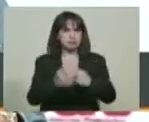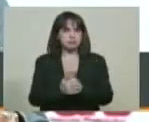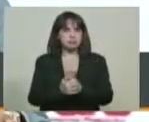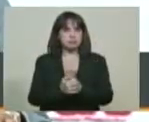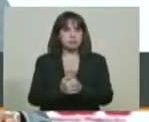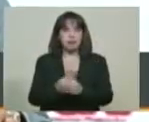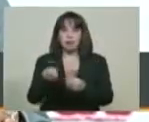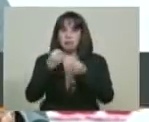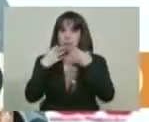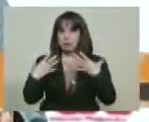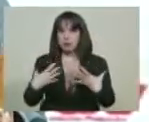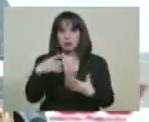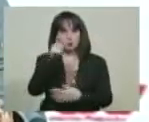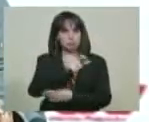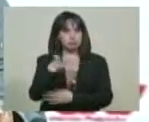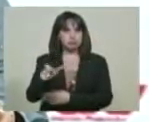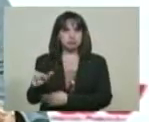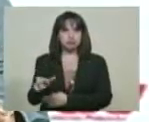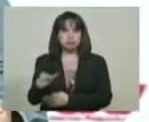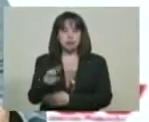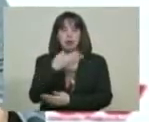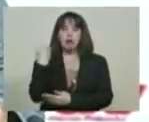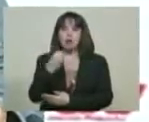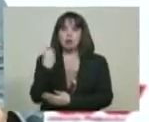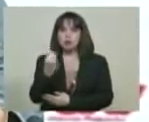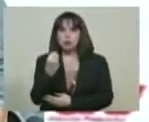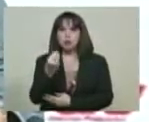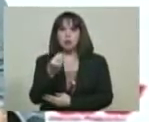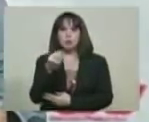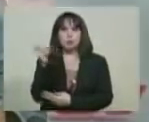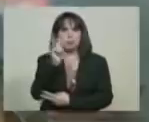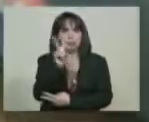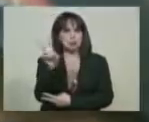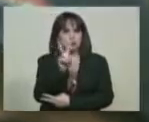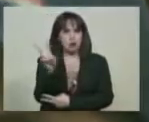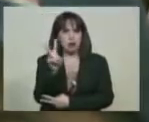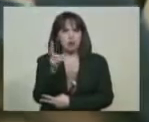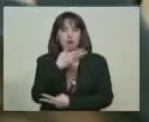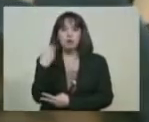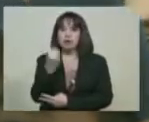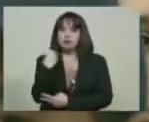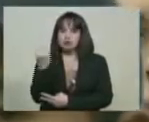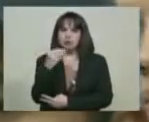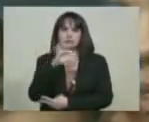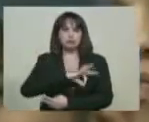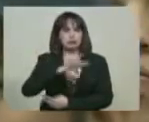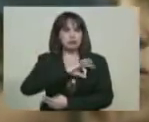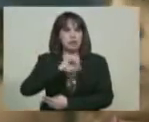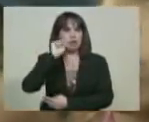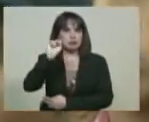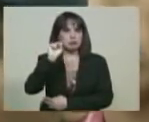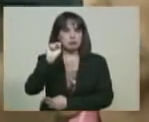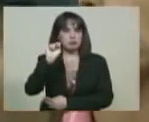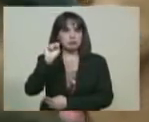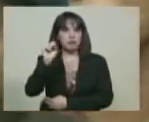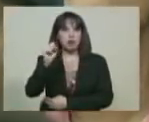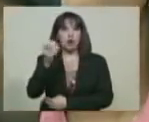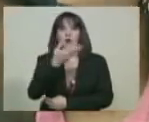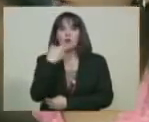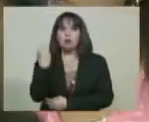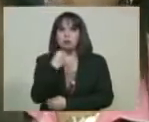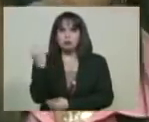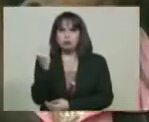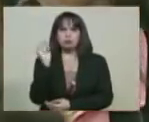tanta hermosura. Esta juventud venezolana, revolucionaria, la juventud socialista, la juventud patriota, la